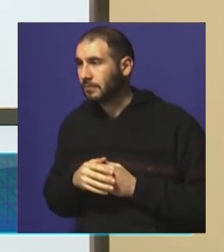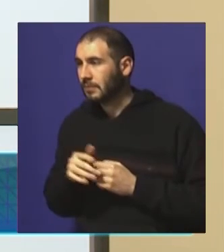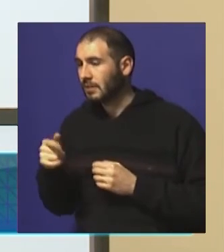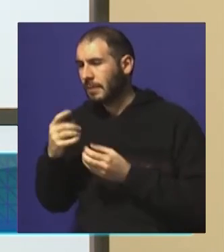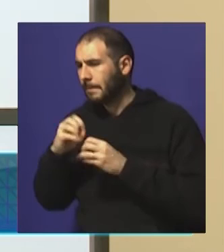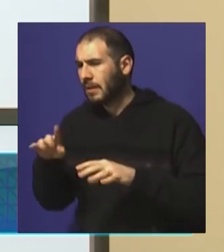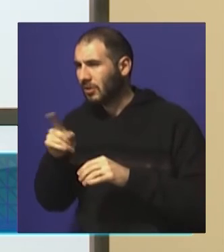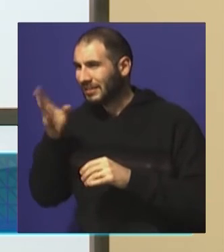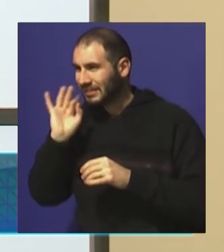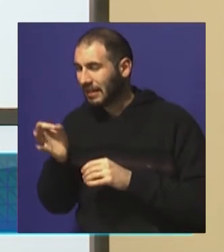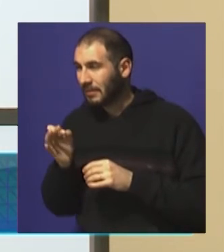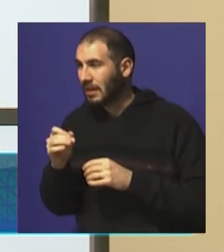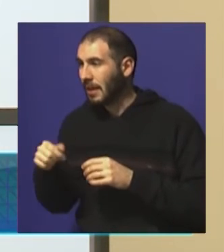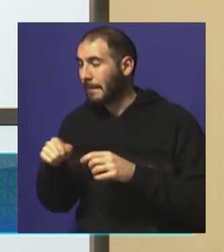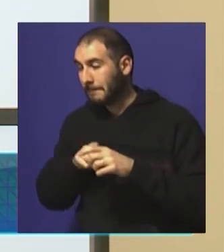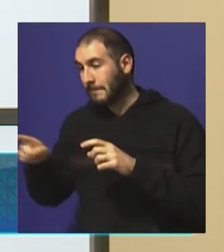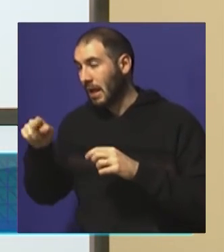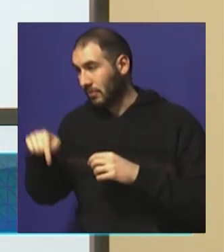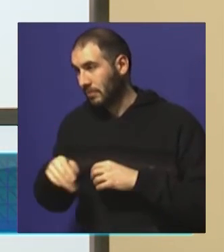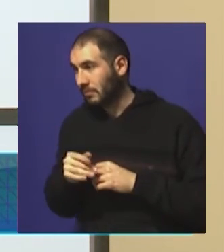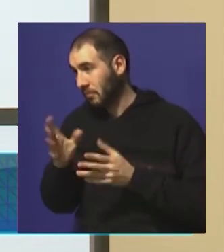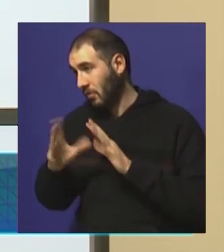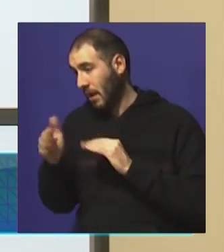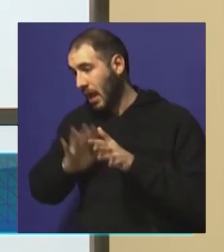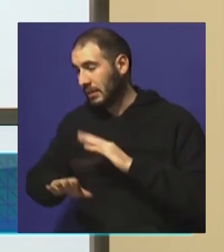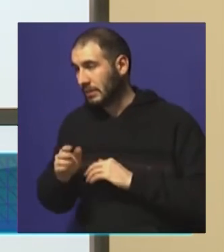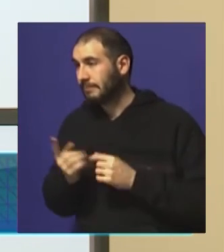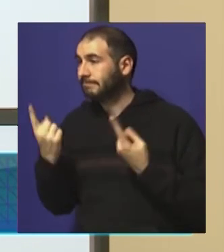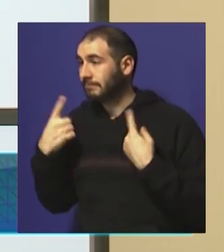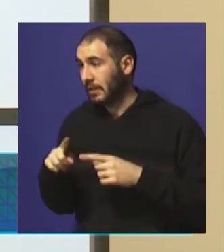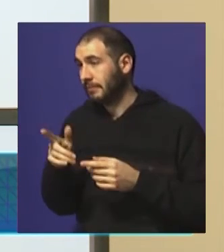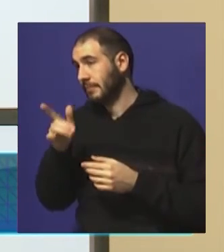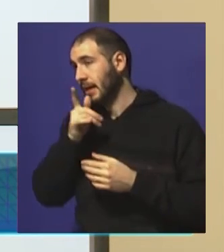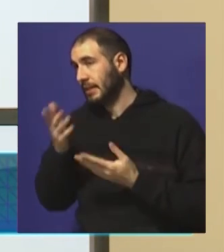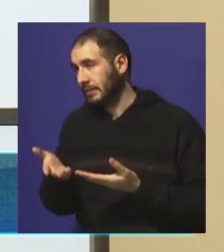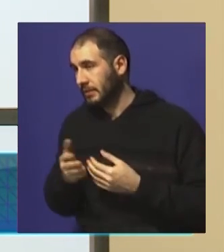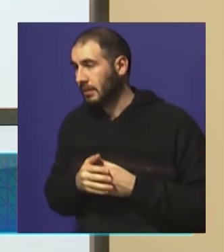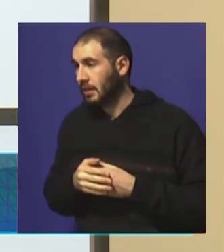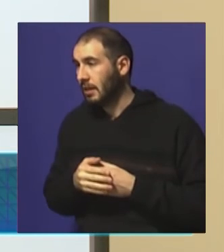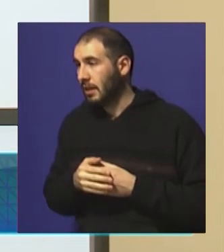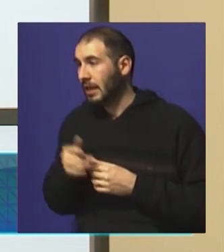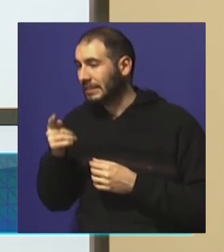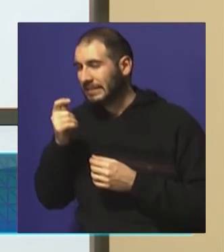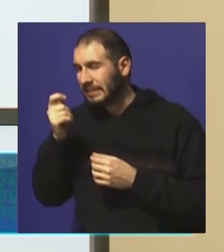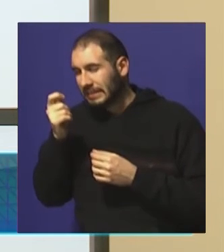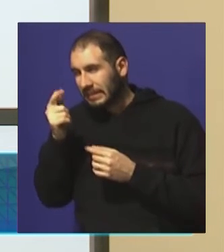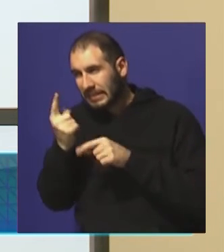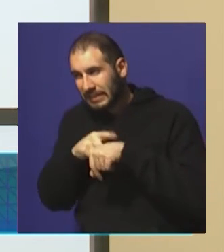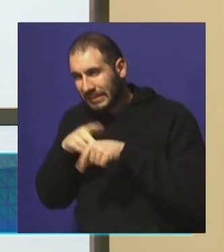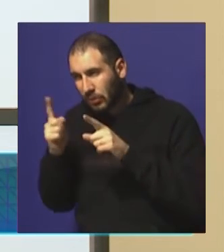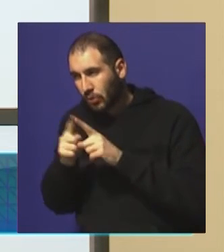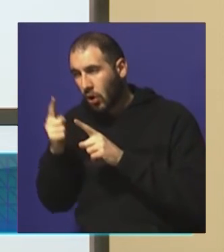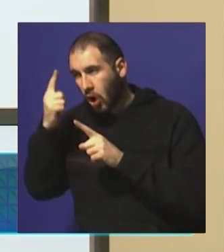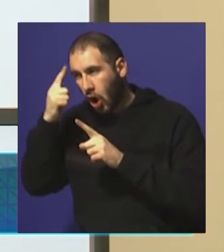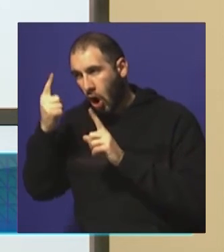mal, sabía qué palo, ¿sí? Así lo hizo, pero evidentemente esas décimas de segundo, ese contacto donde